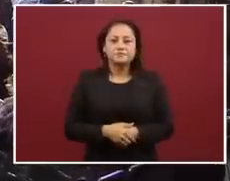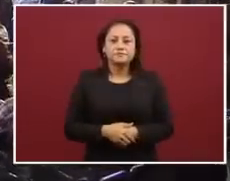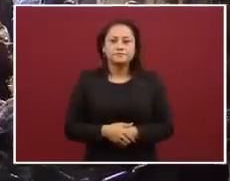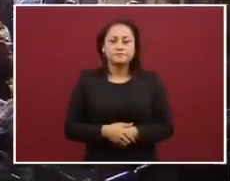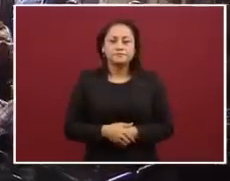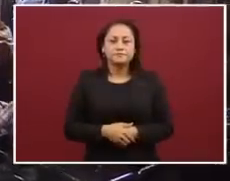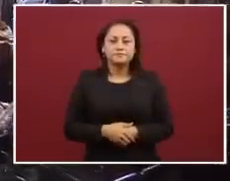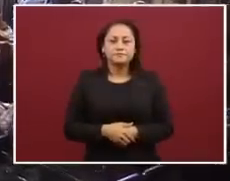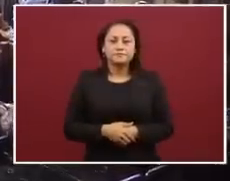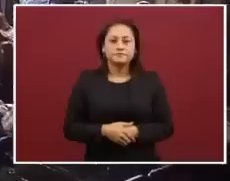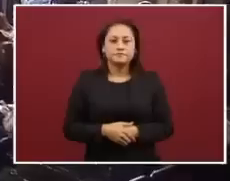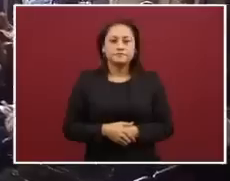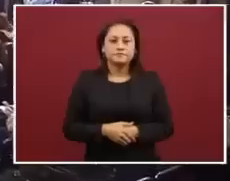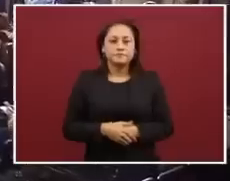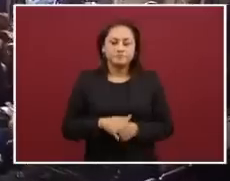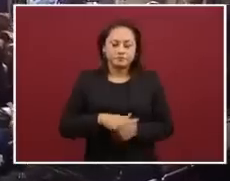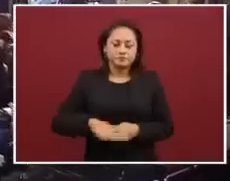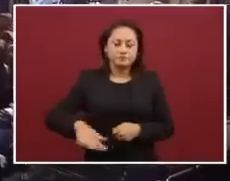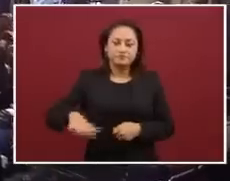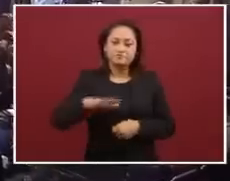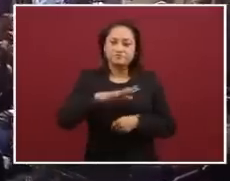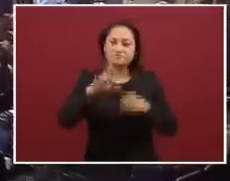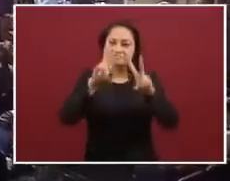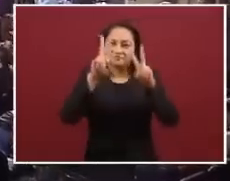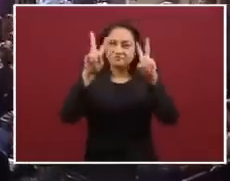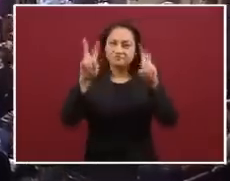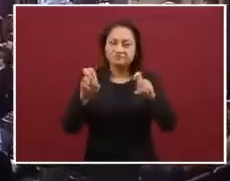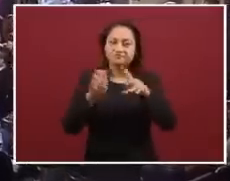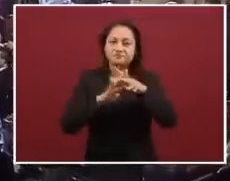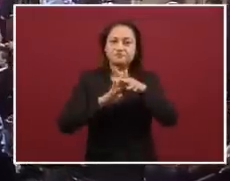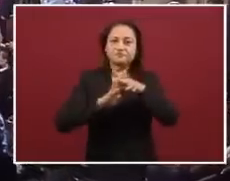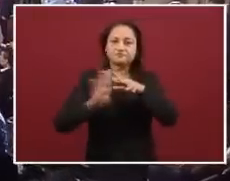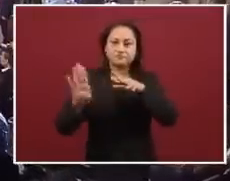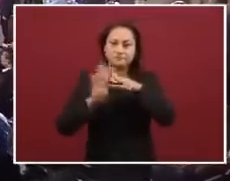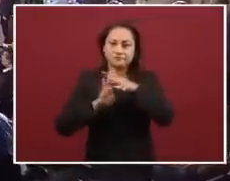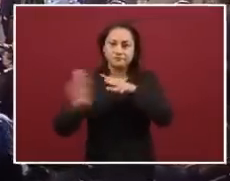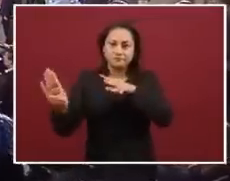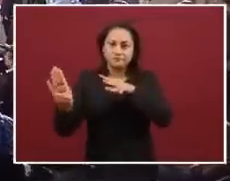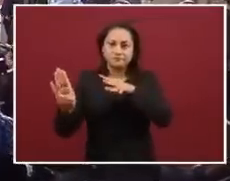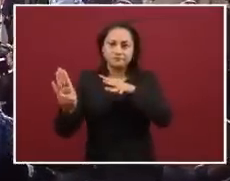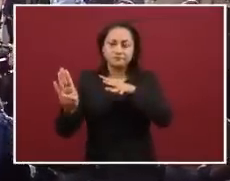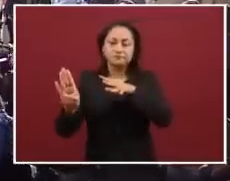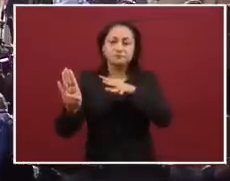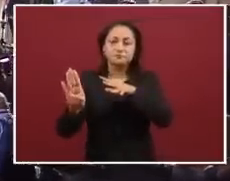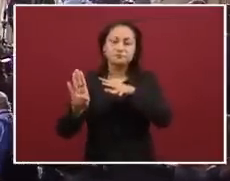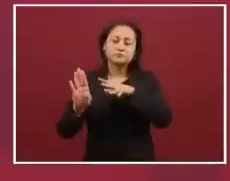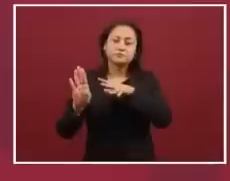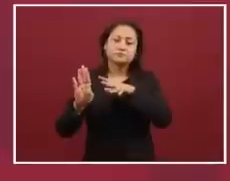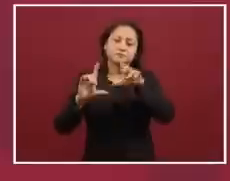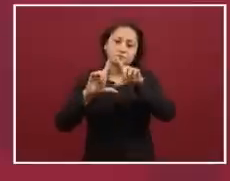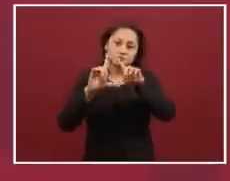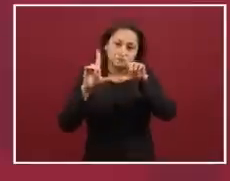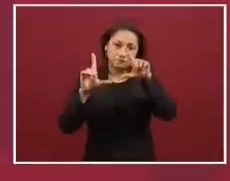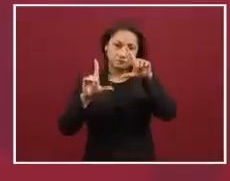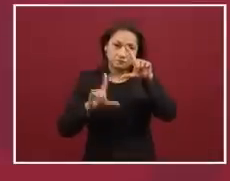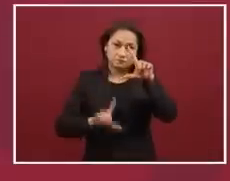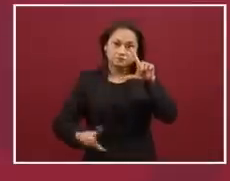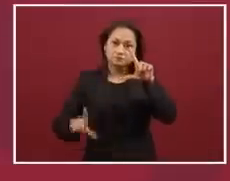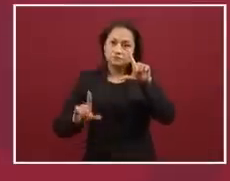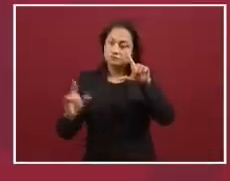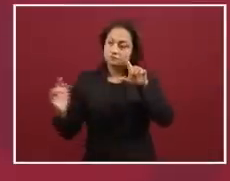el flujo migratorio por nuestro país con el